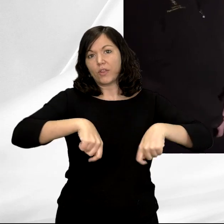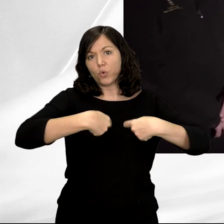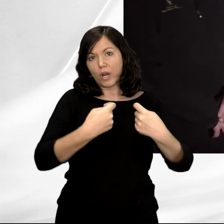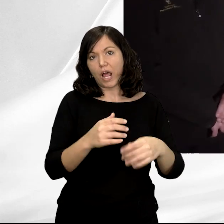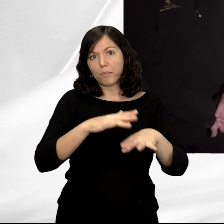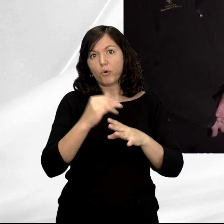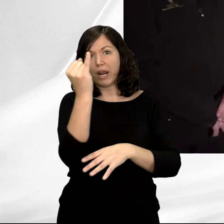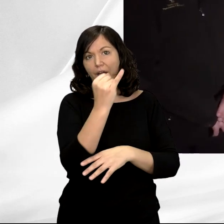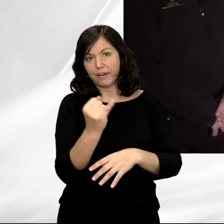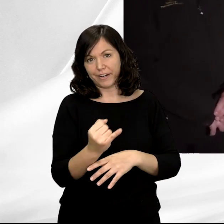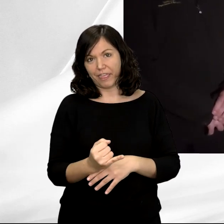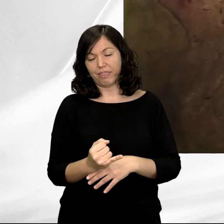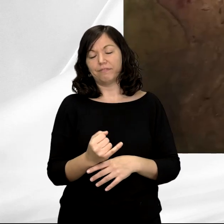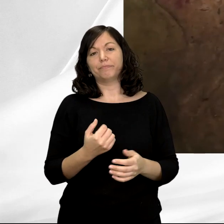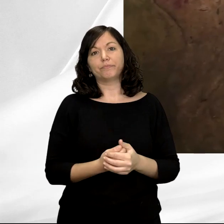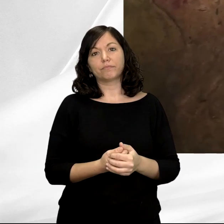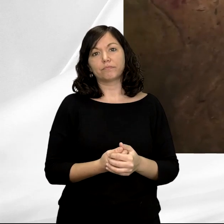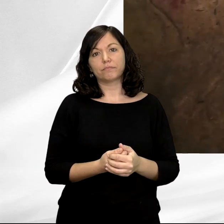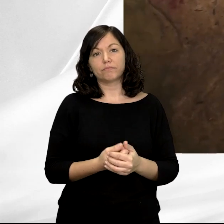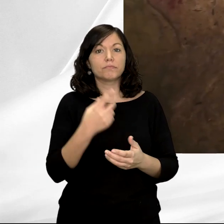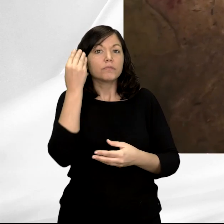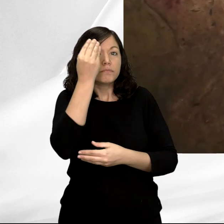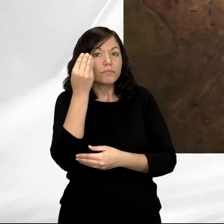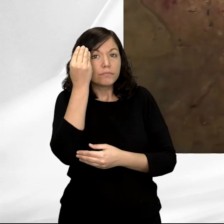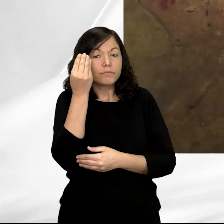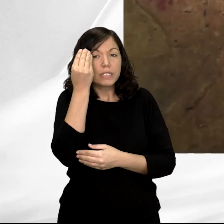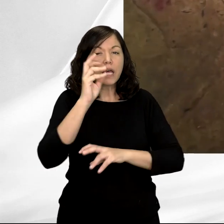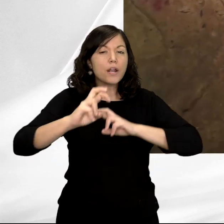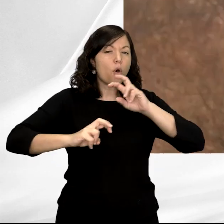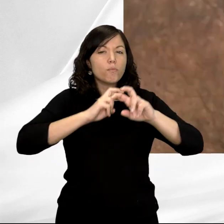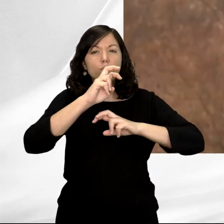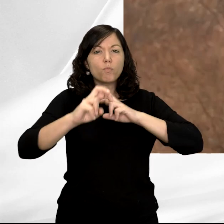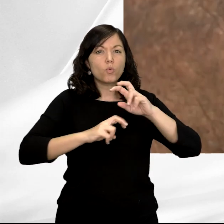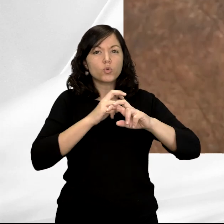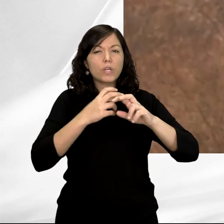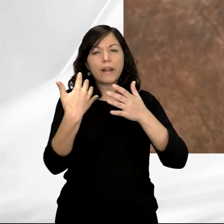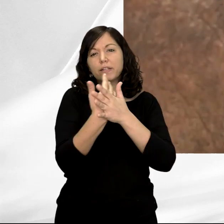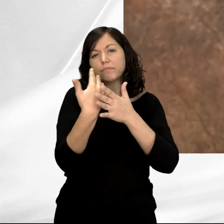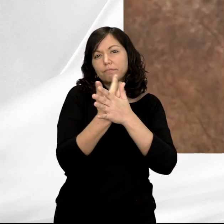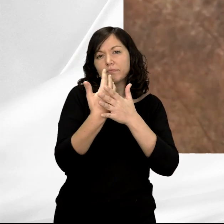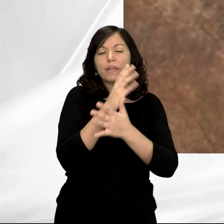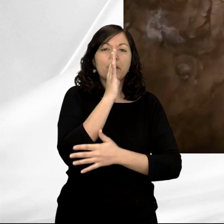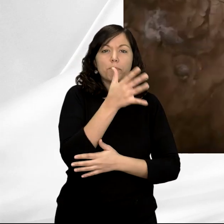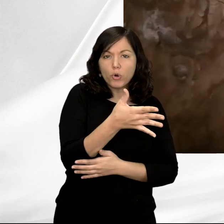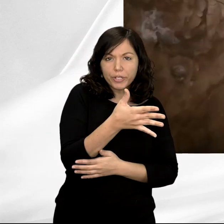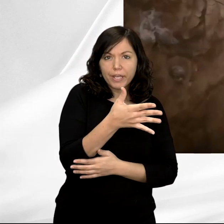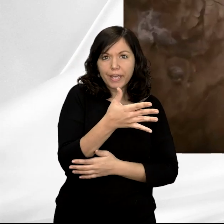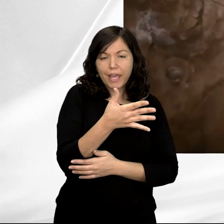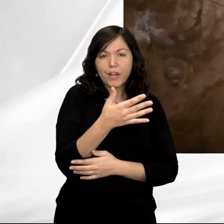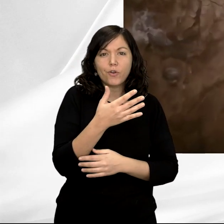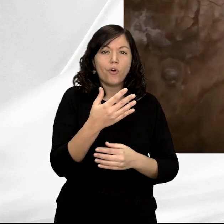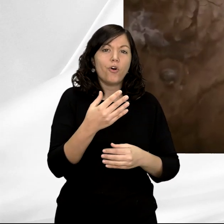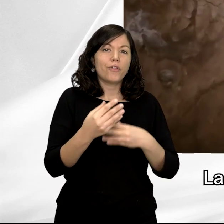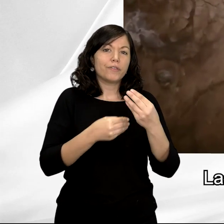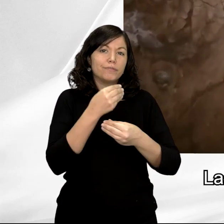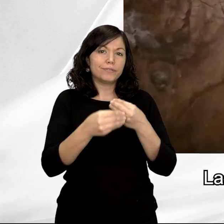está justo en el medio. Resulta siempre sugerente buscar posibles explicaciones a este comportamiento paleolítico.